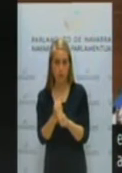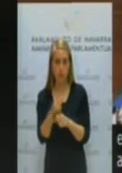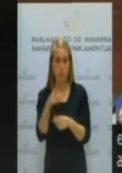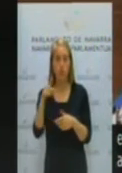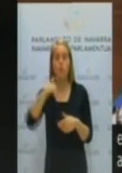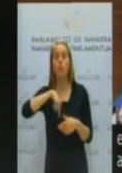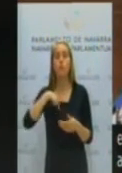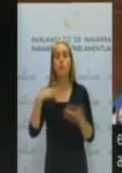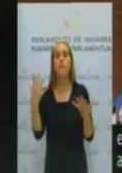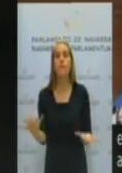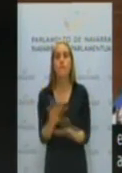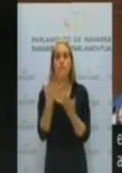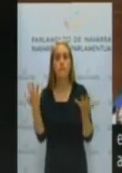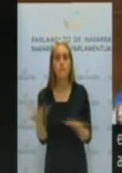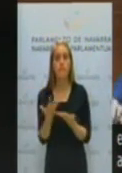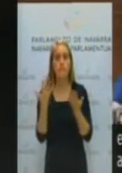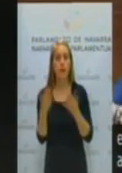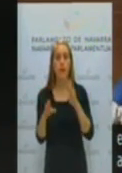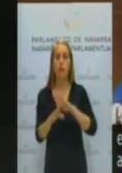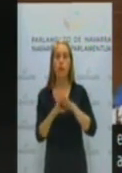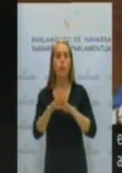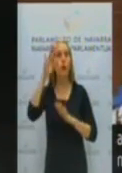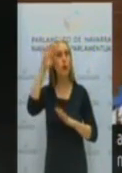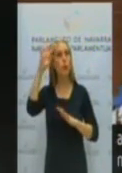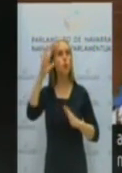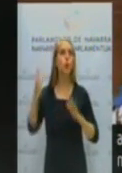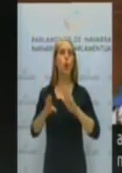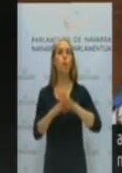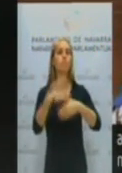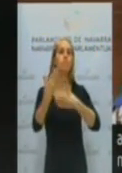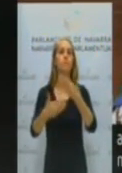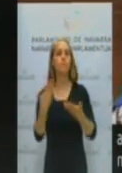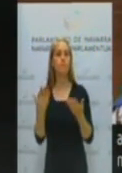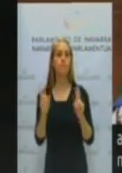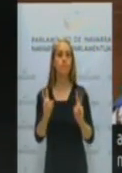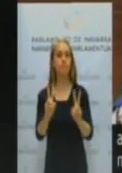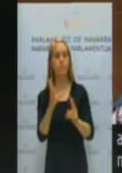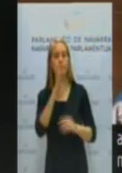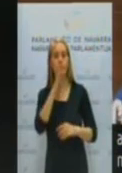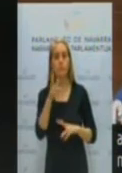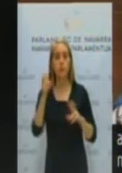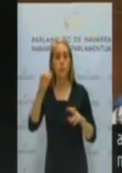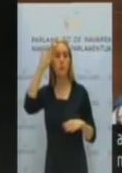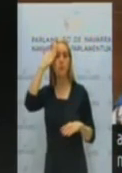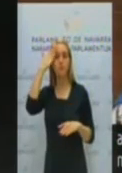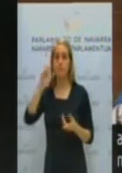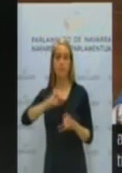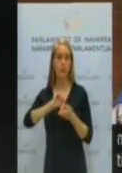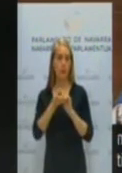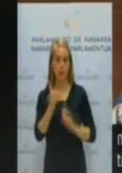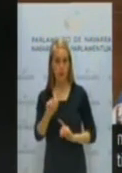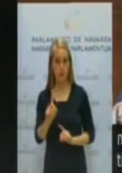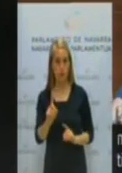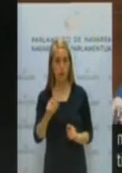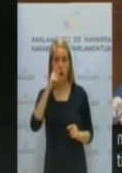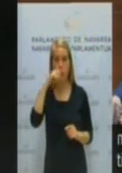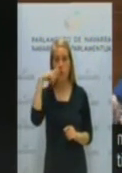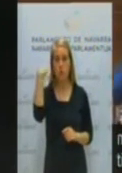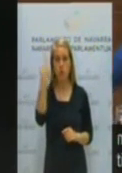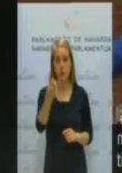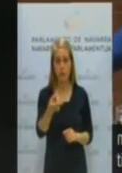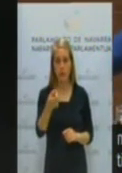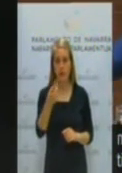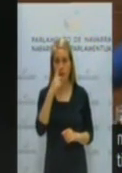que siga manteniendo la ilusión, porque creo que esto, en lo que la titularidad parece que no va a cambiar. El año que viene